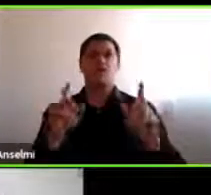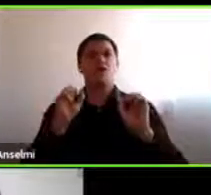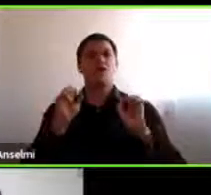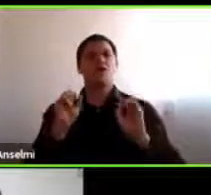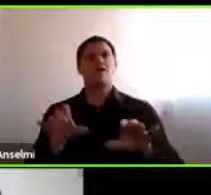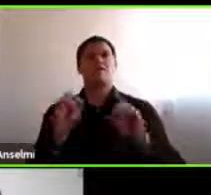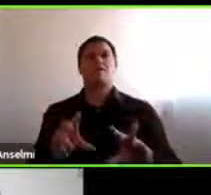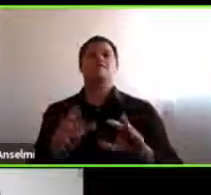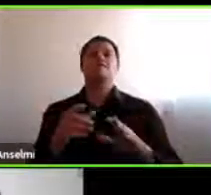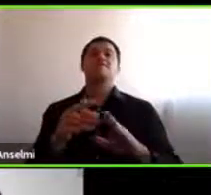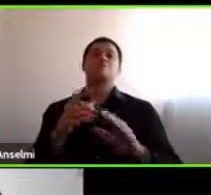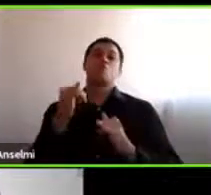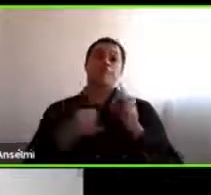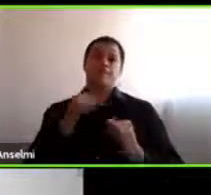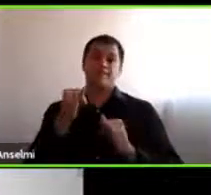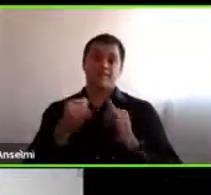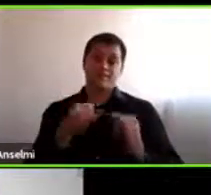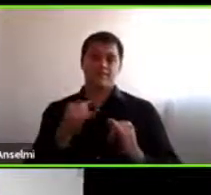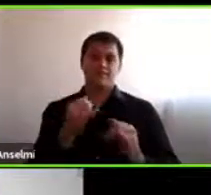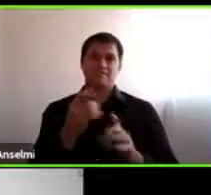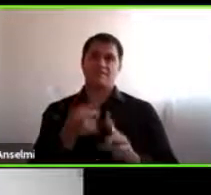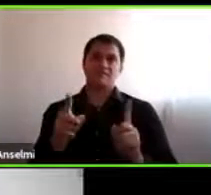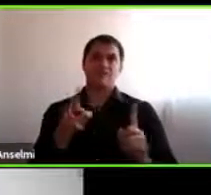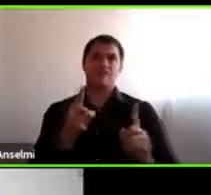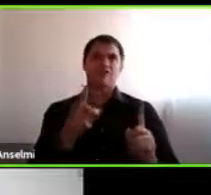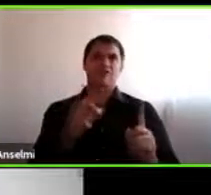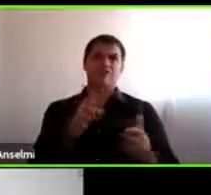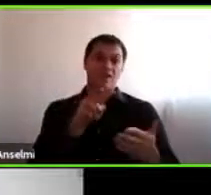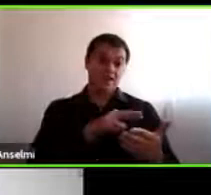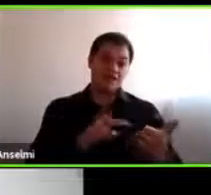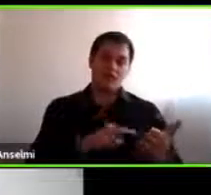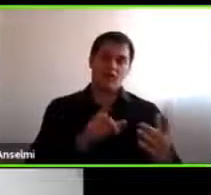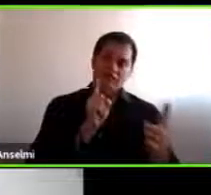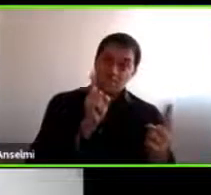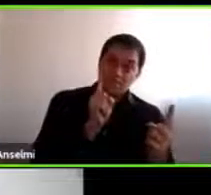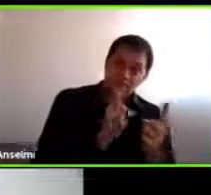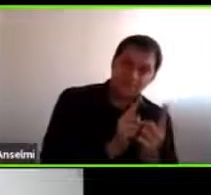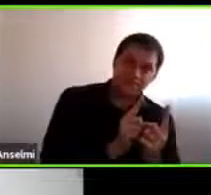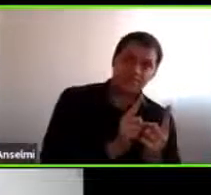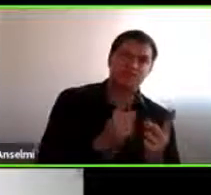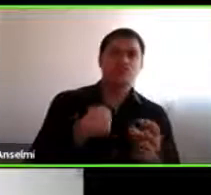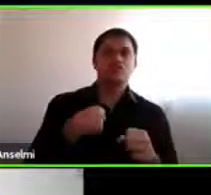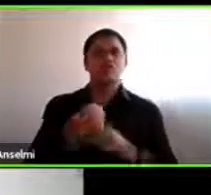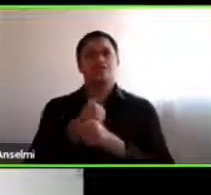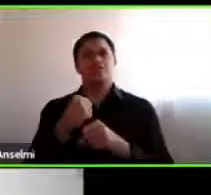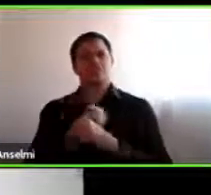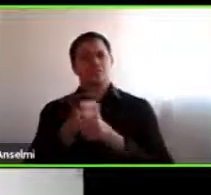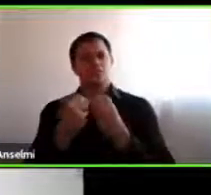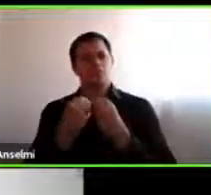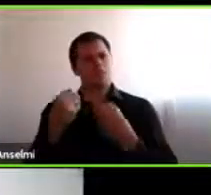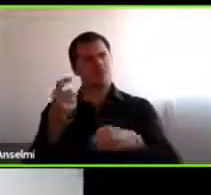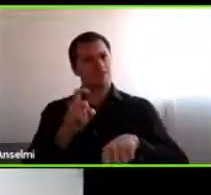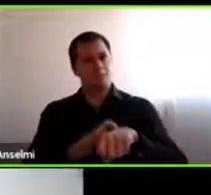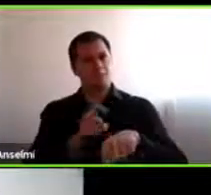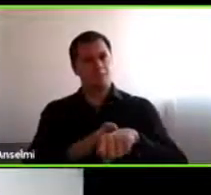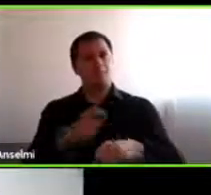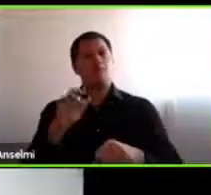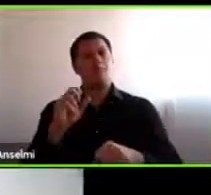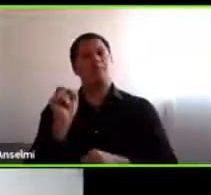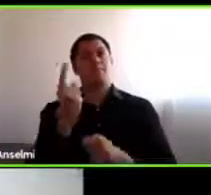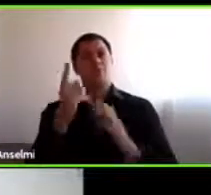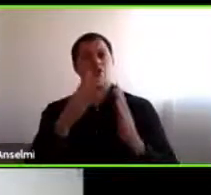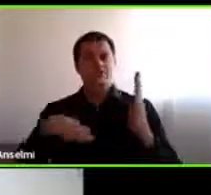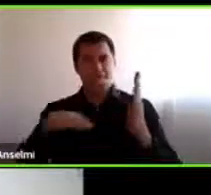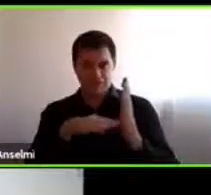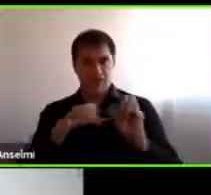clase presencial sobre todo para enseñar la lectura que yo trabajé harto tiempo en primero básico enseñando a leer y es un